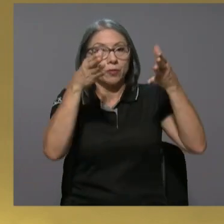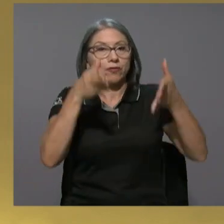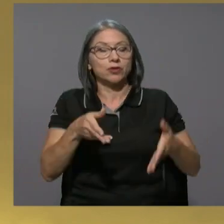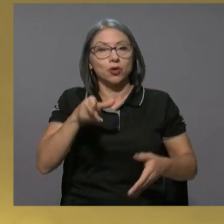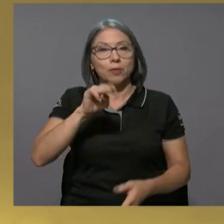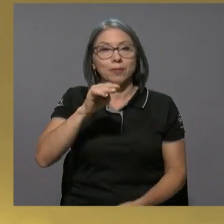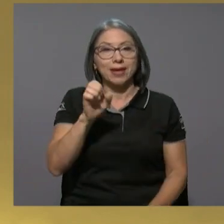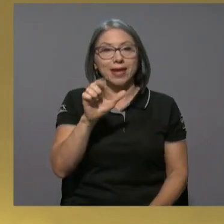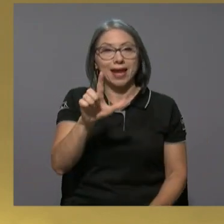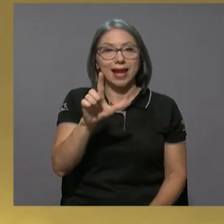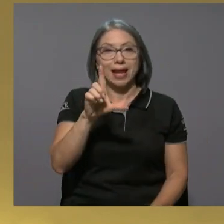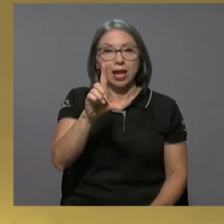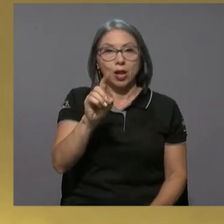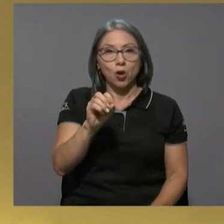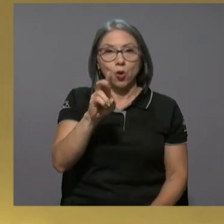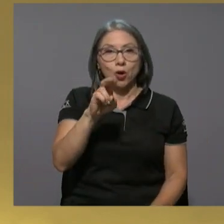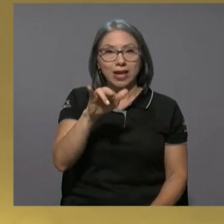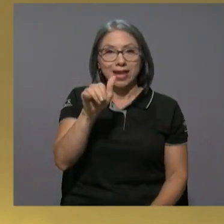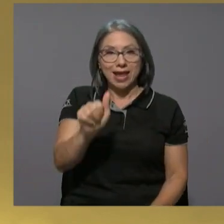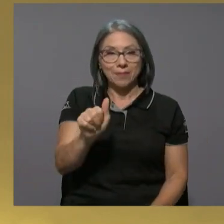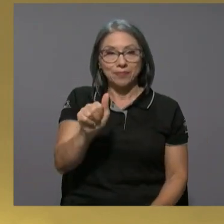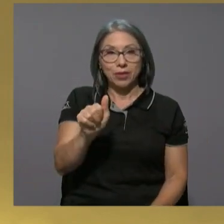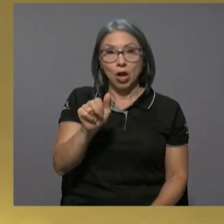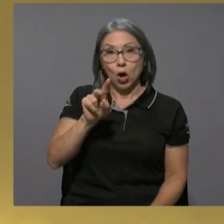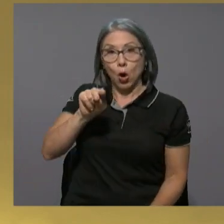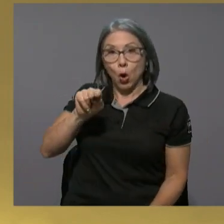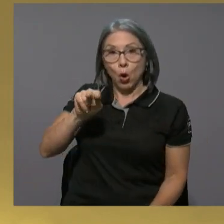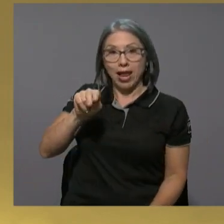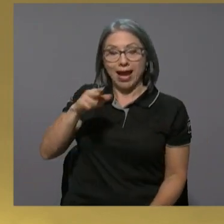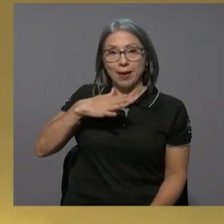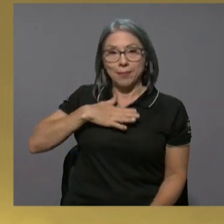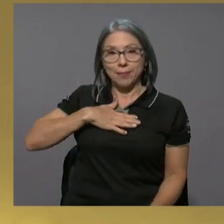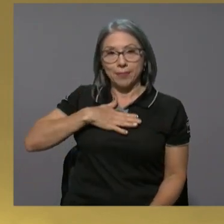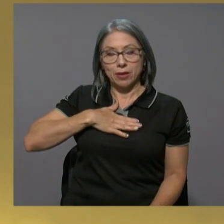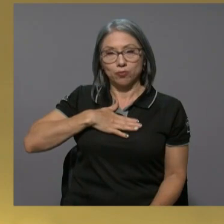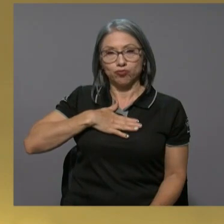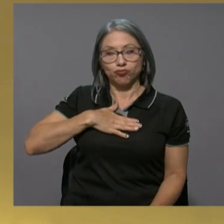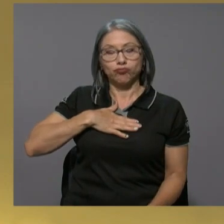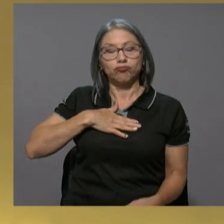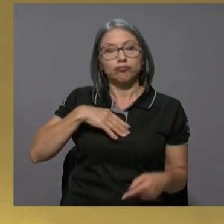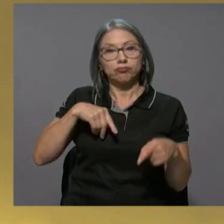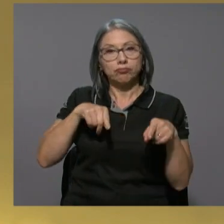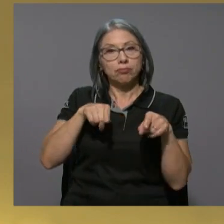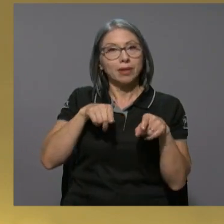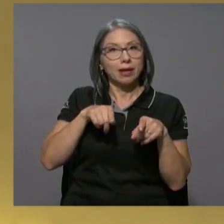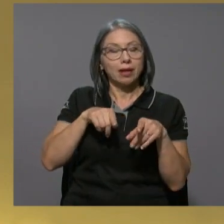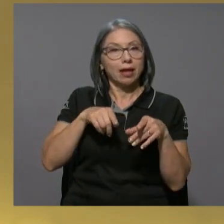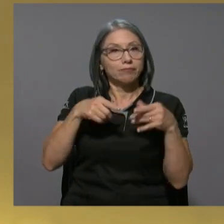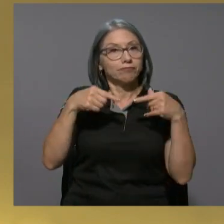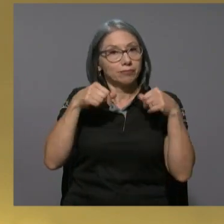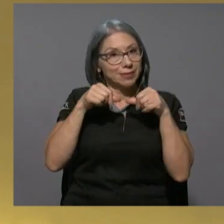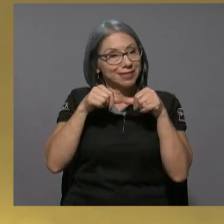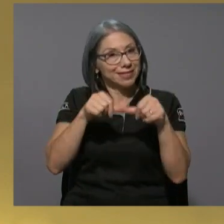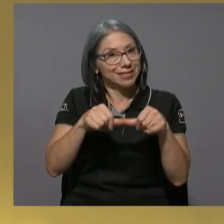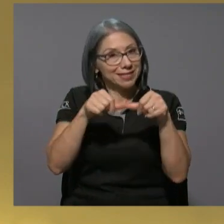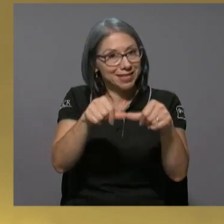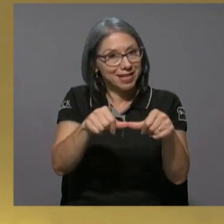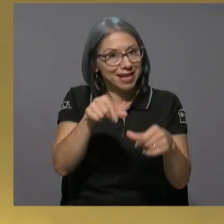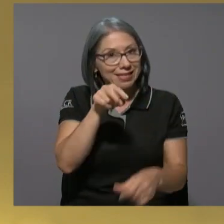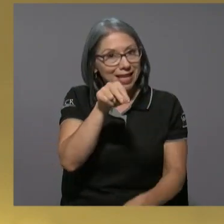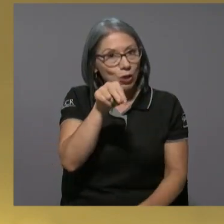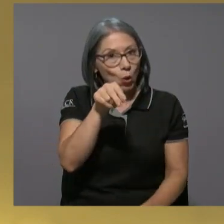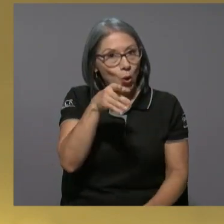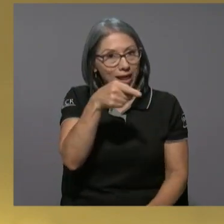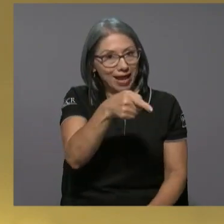Loría, un colega mío que hasta que sigue siendo colega, pero hasta